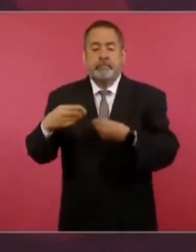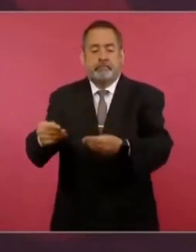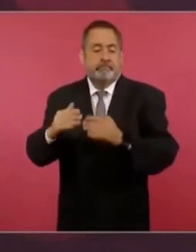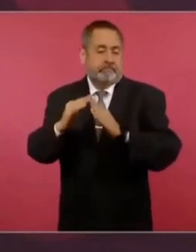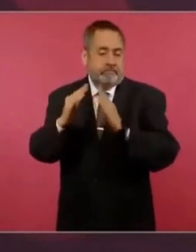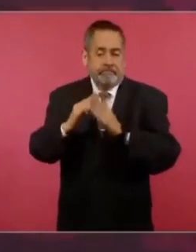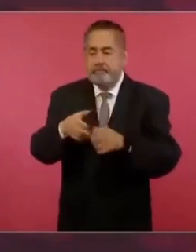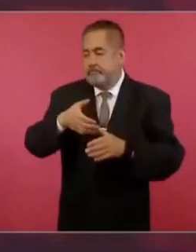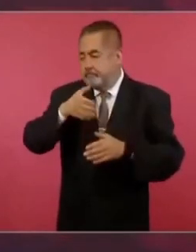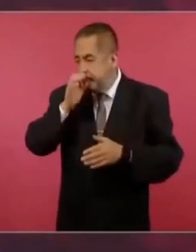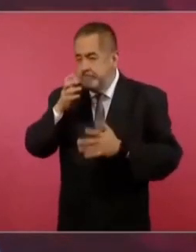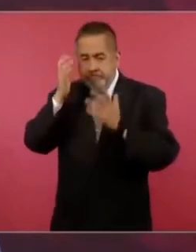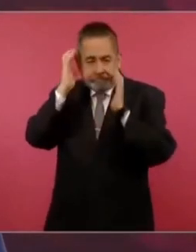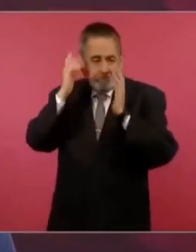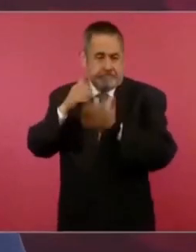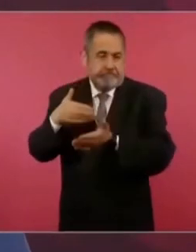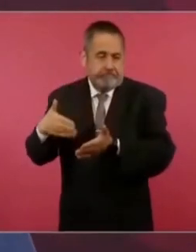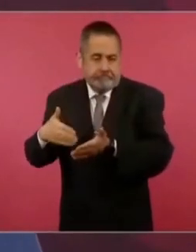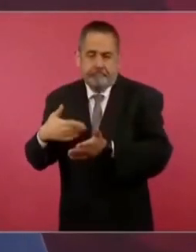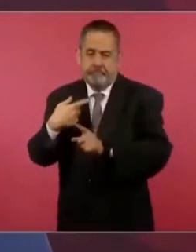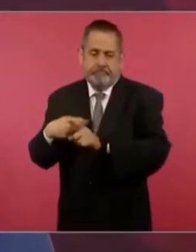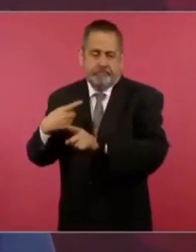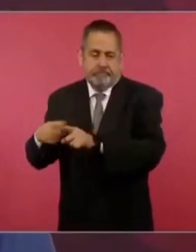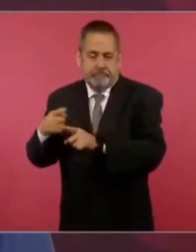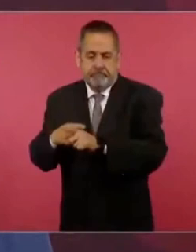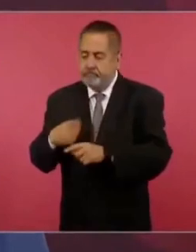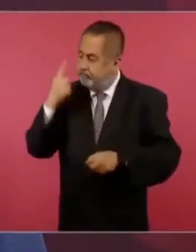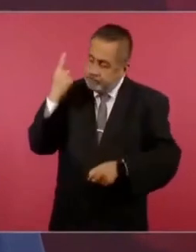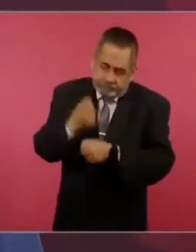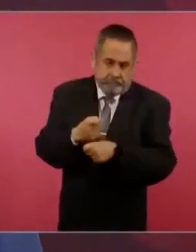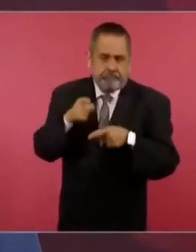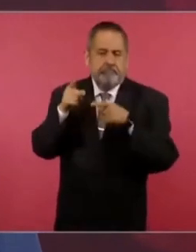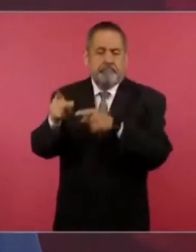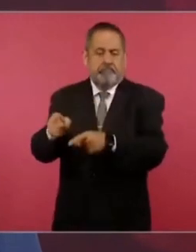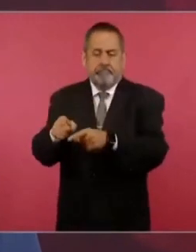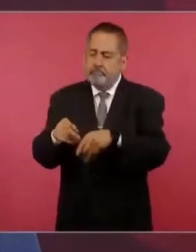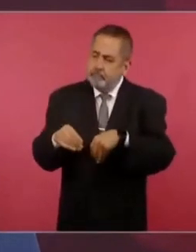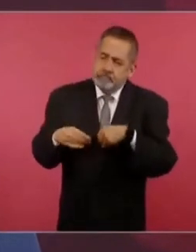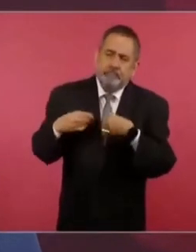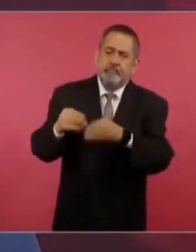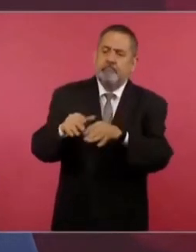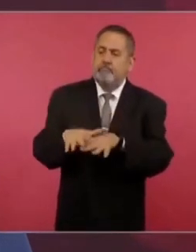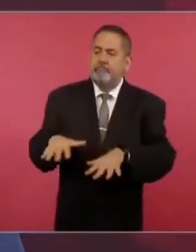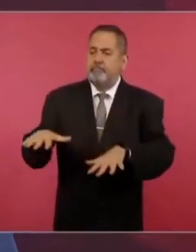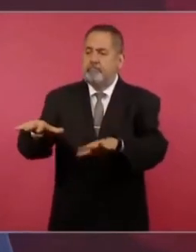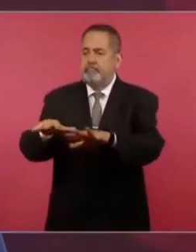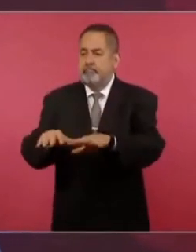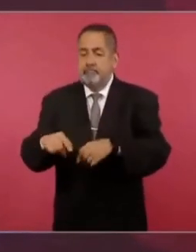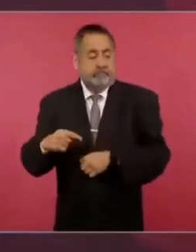doméstica, la que consume la gente, más que